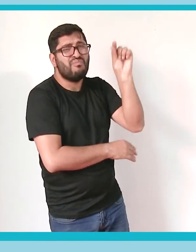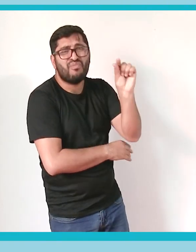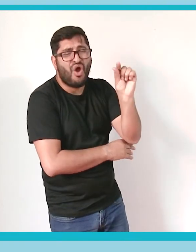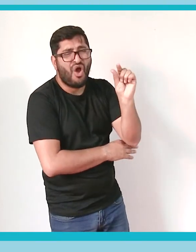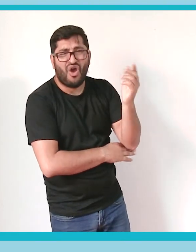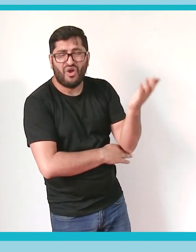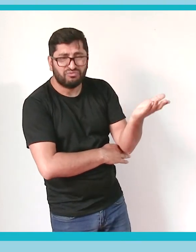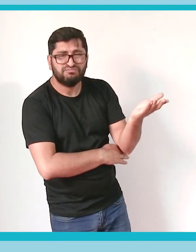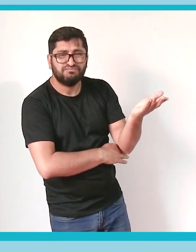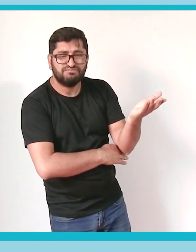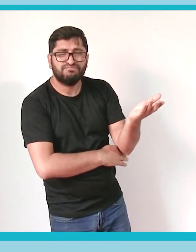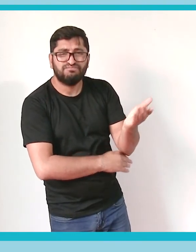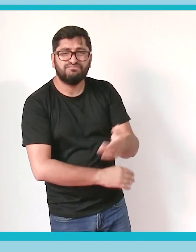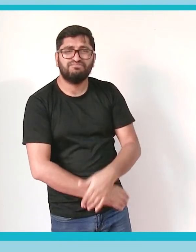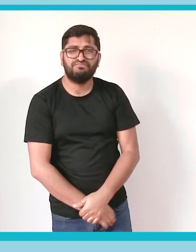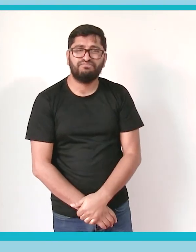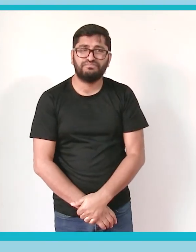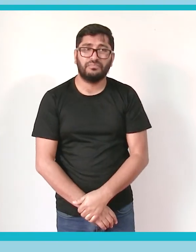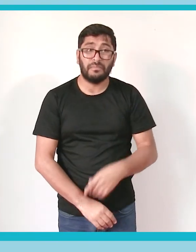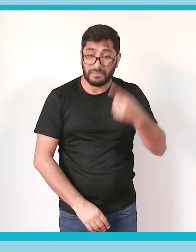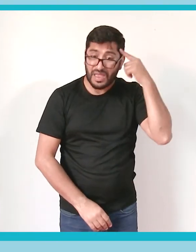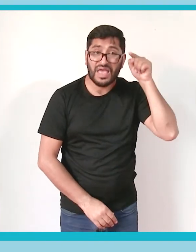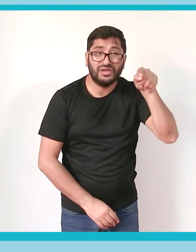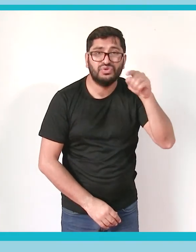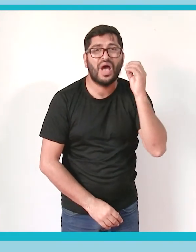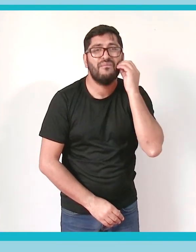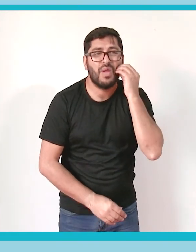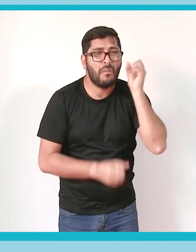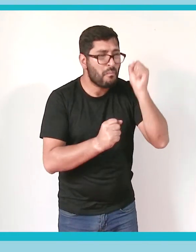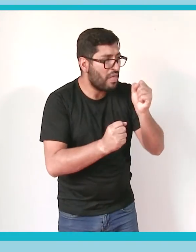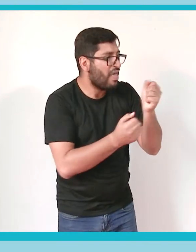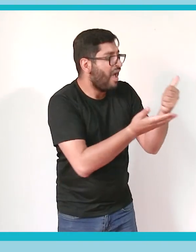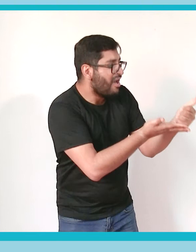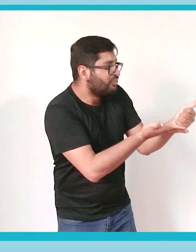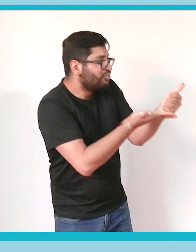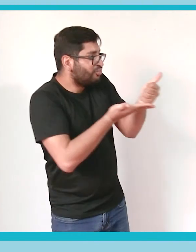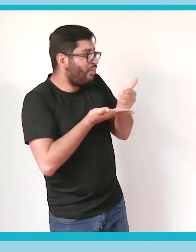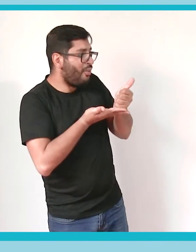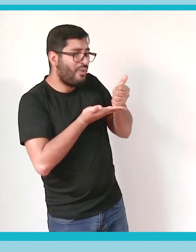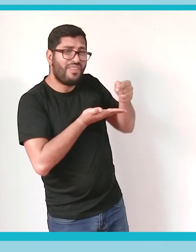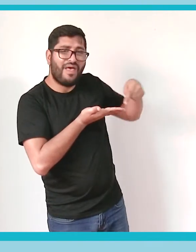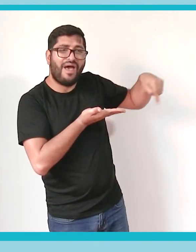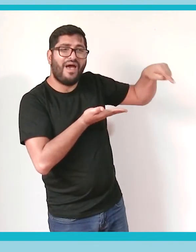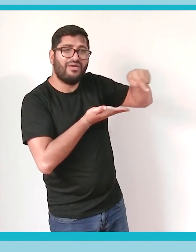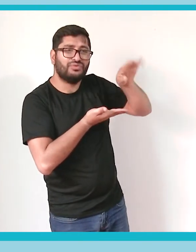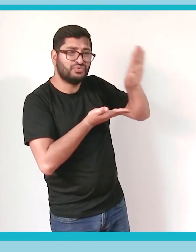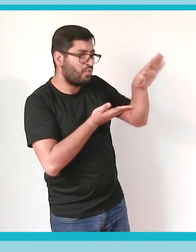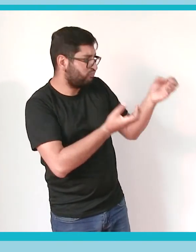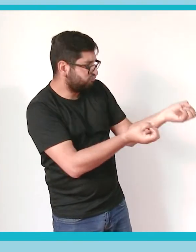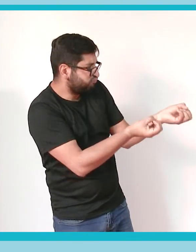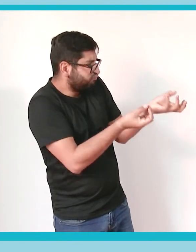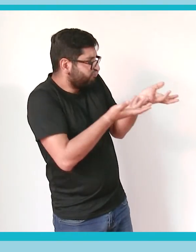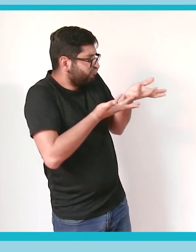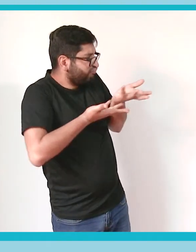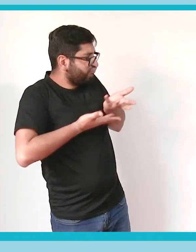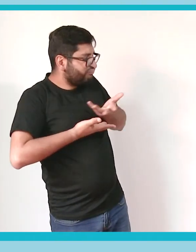Quedan muy pocos abuelos. Entonces, para aquellos abuelos que nos puedan ayudar, que nos puedan